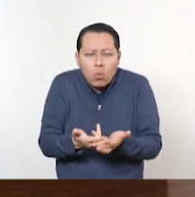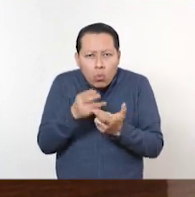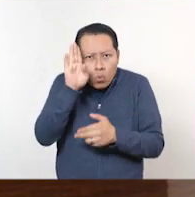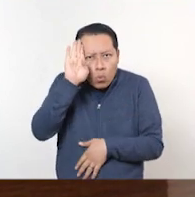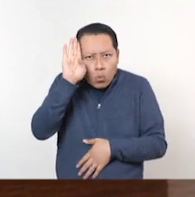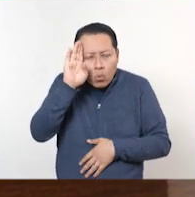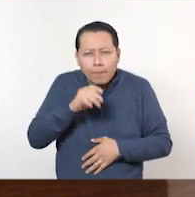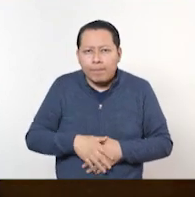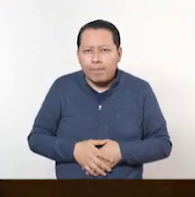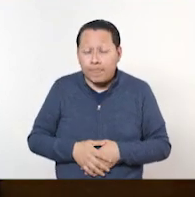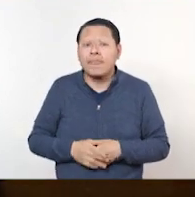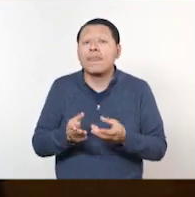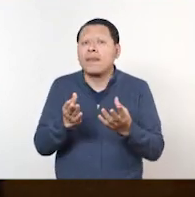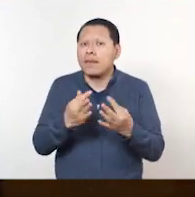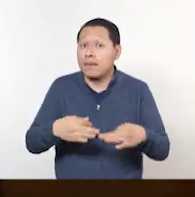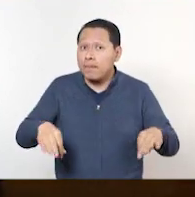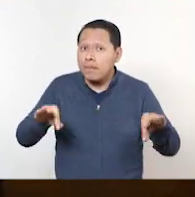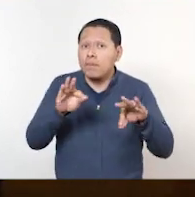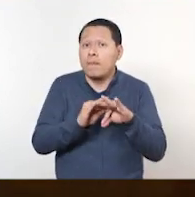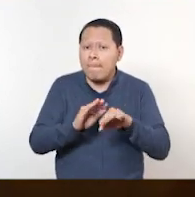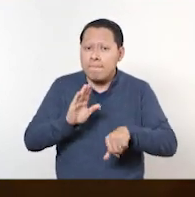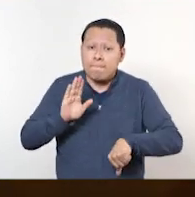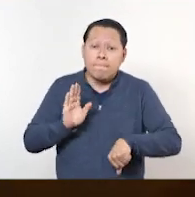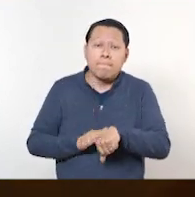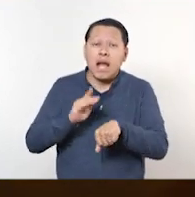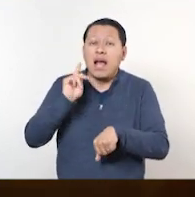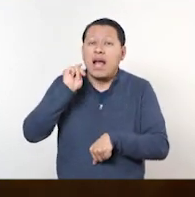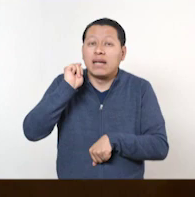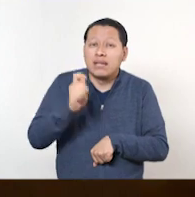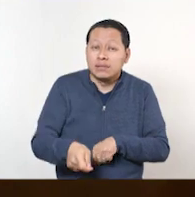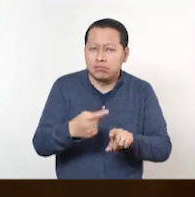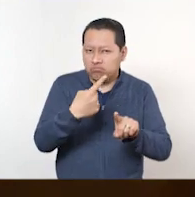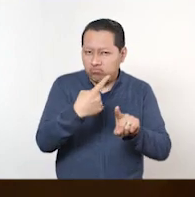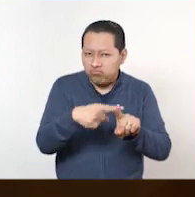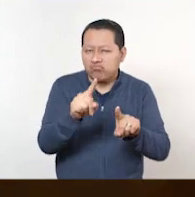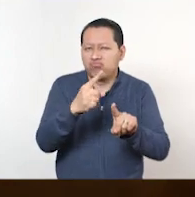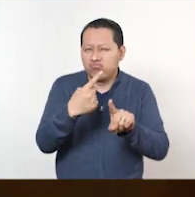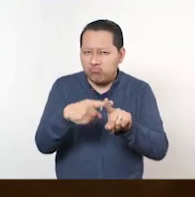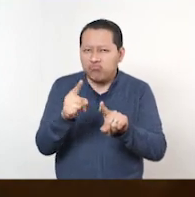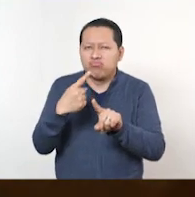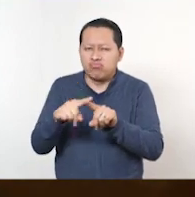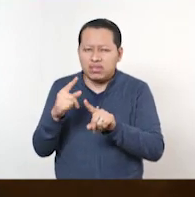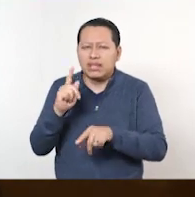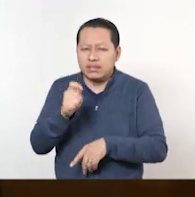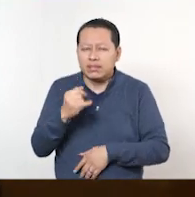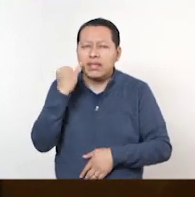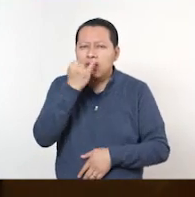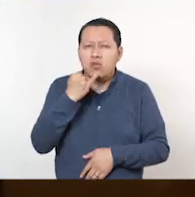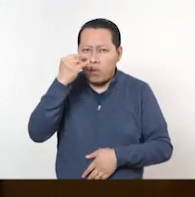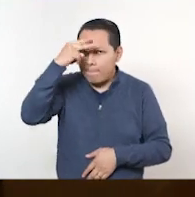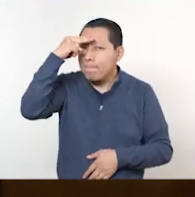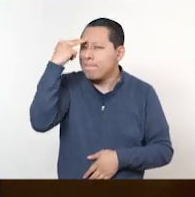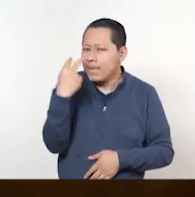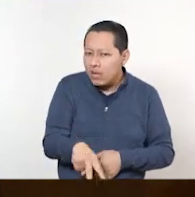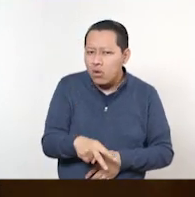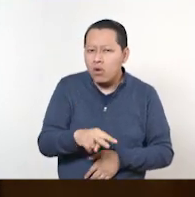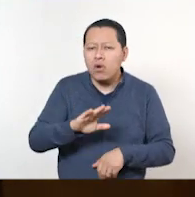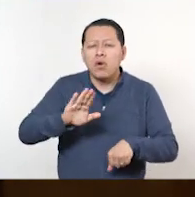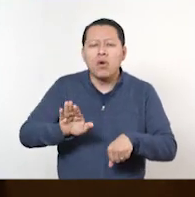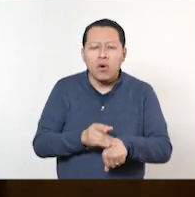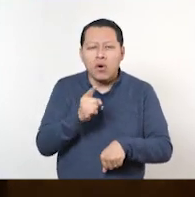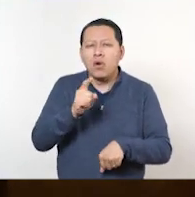habían tantas. Es importante saber más sobre la diversidad de la lengua en